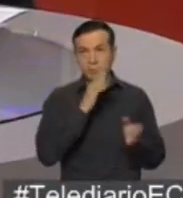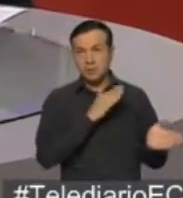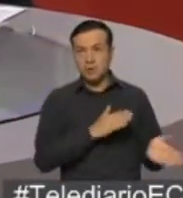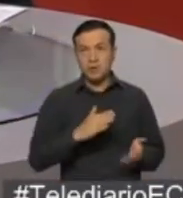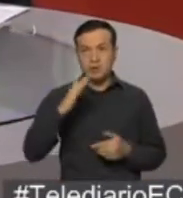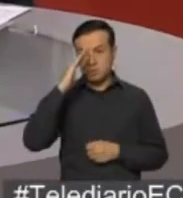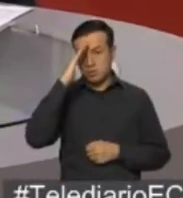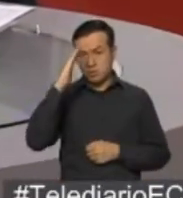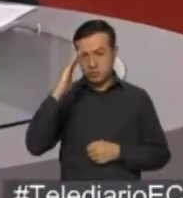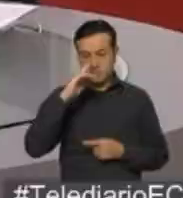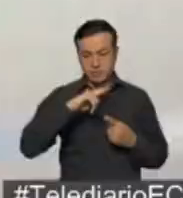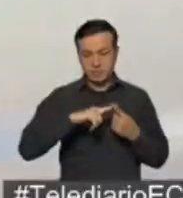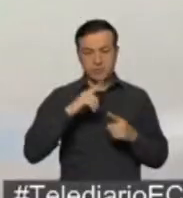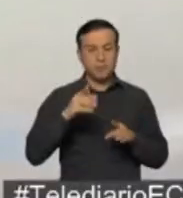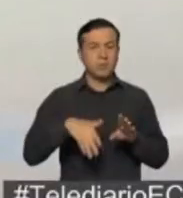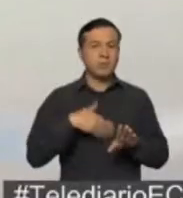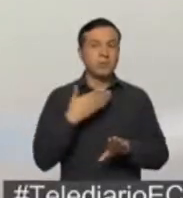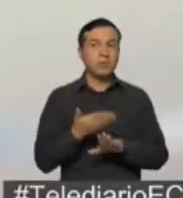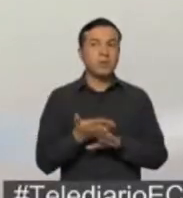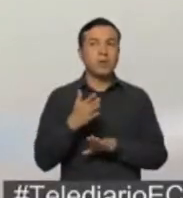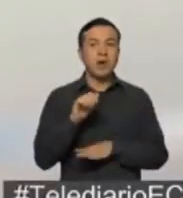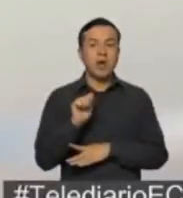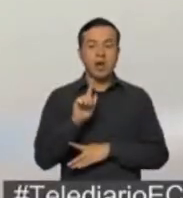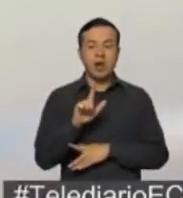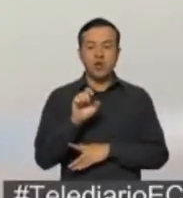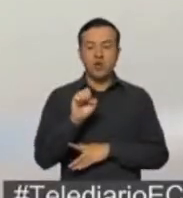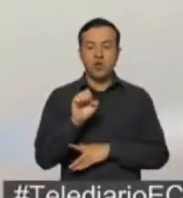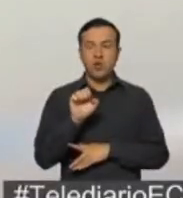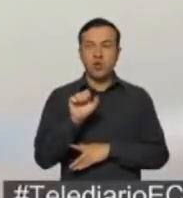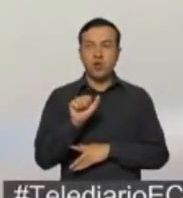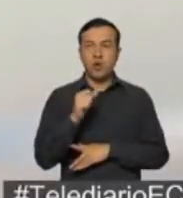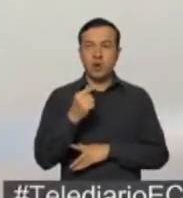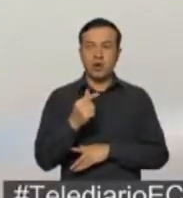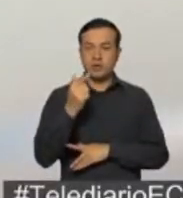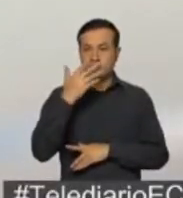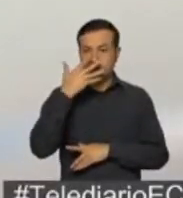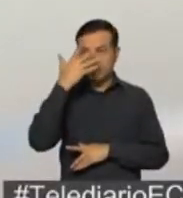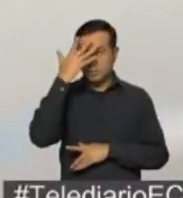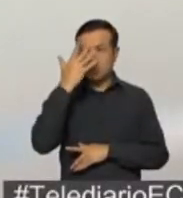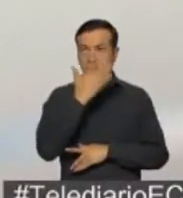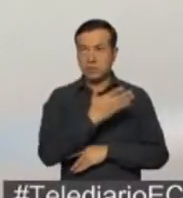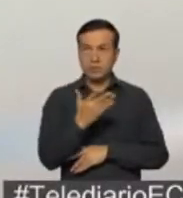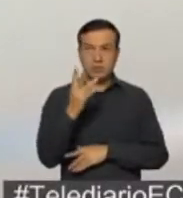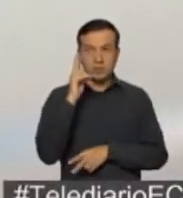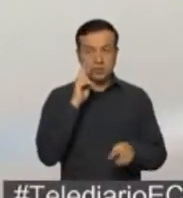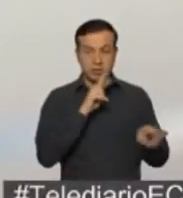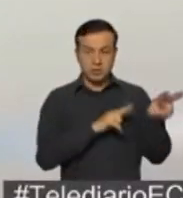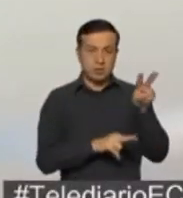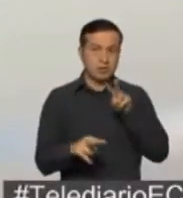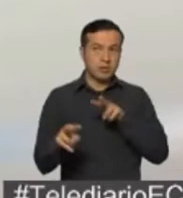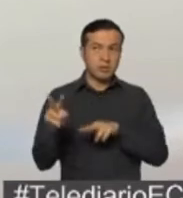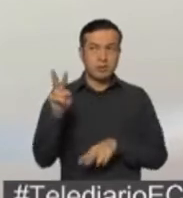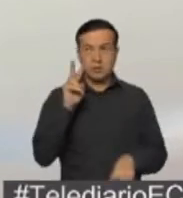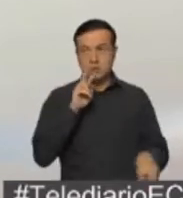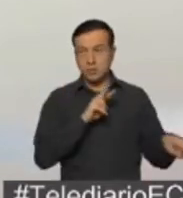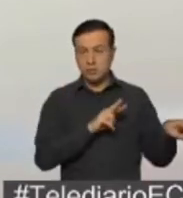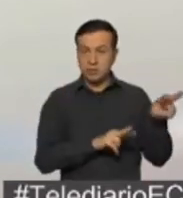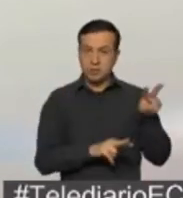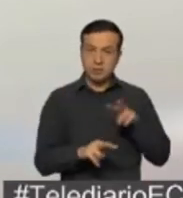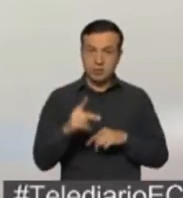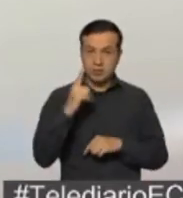Policía Nacional. Una propuesta de esto es en la LOAC Santo Domingo. Eso ya se irá visibilizando, ¿no? Según